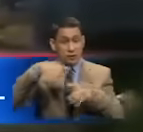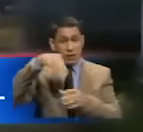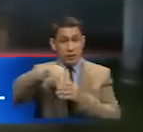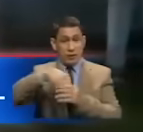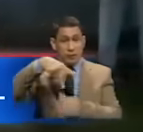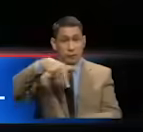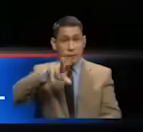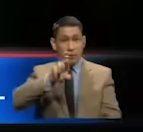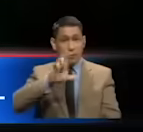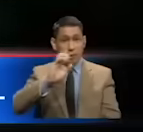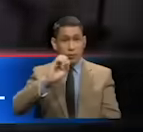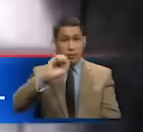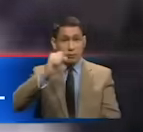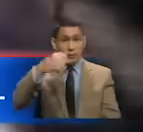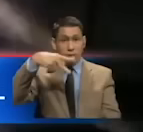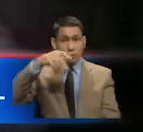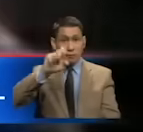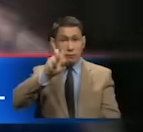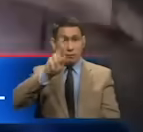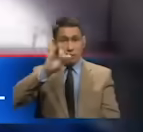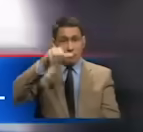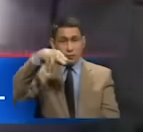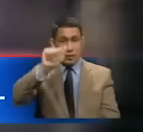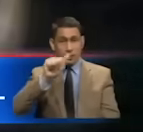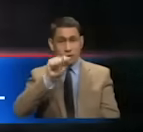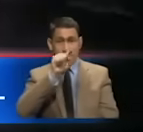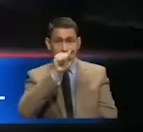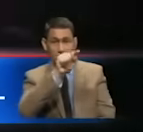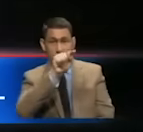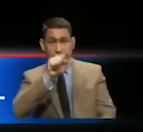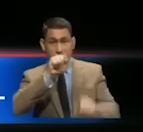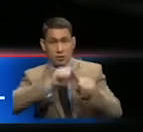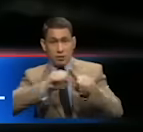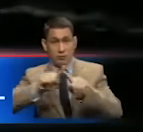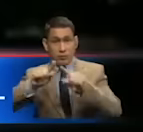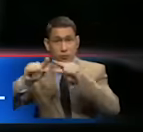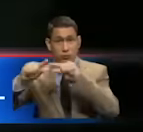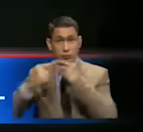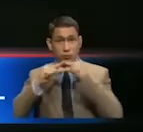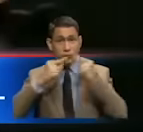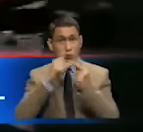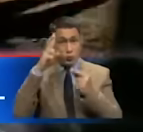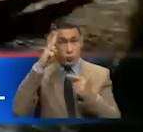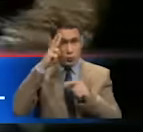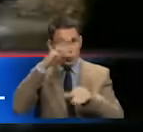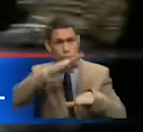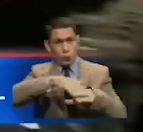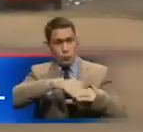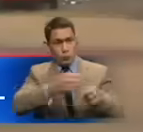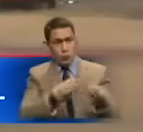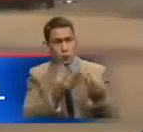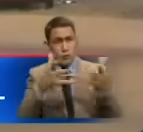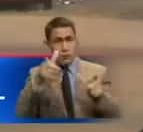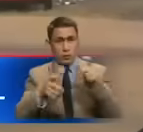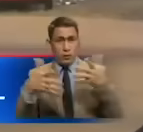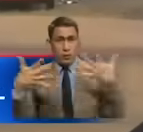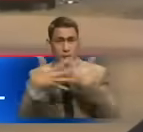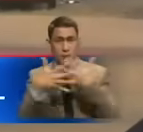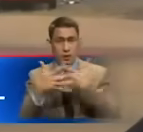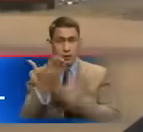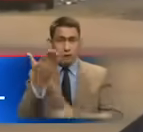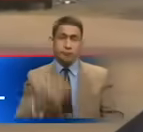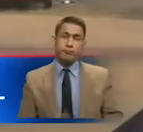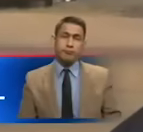de Guayaquil, zona donde las organizaciones narcoterroristas tienen atemorizados a sus habitantes.